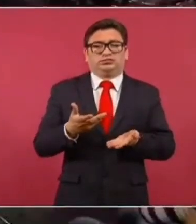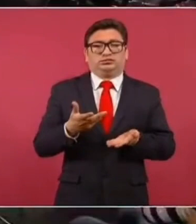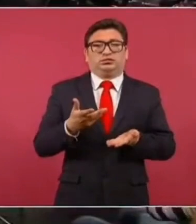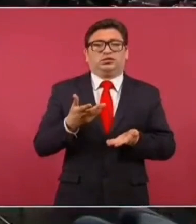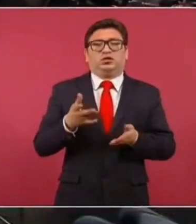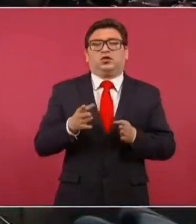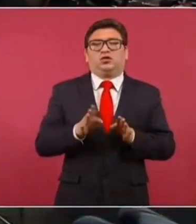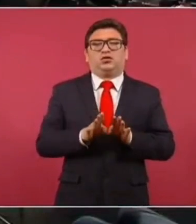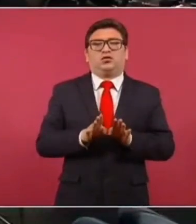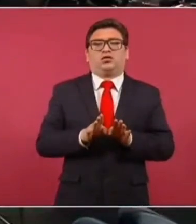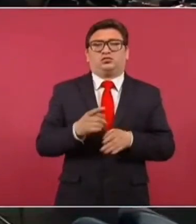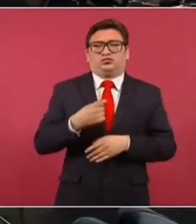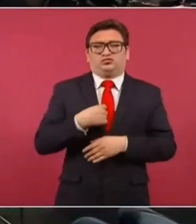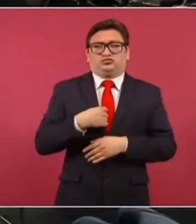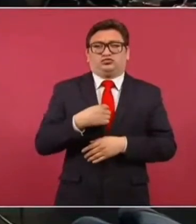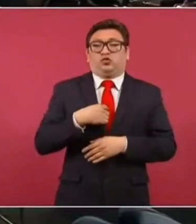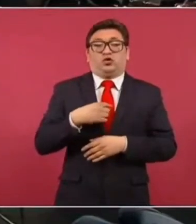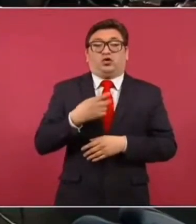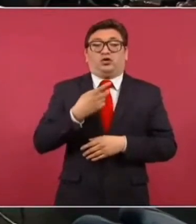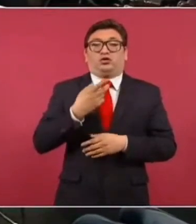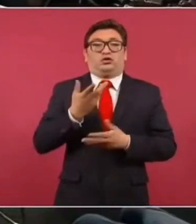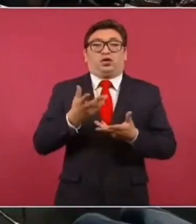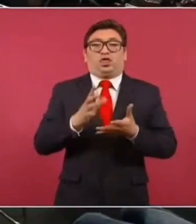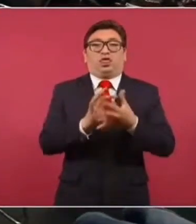voy a justificar